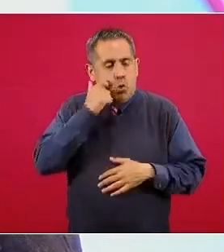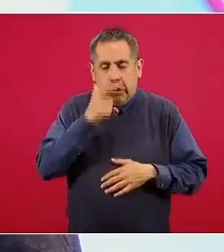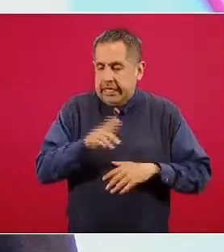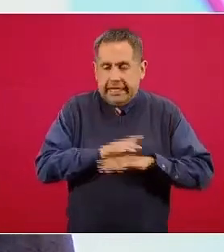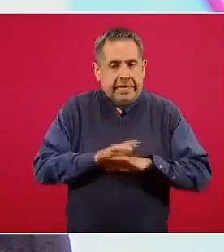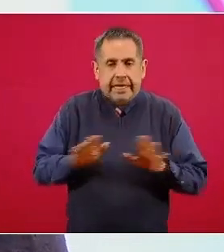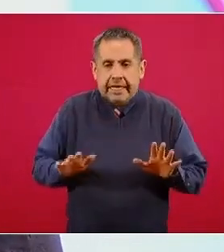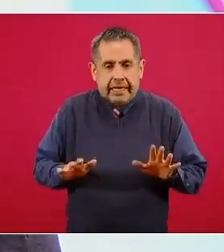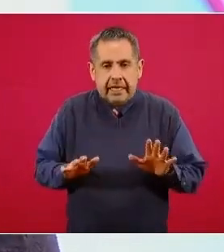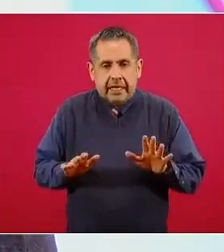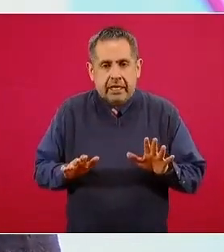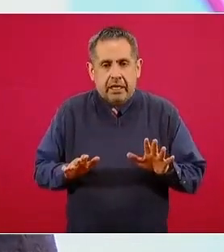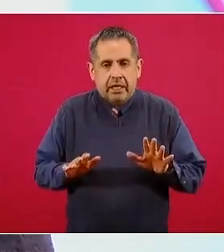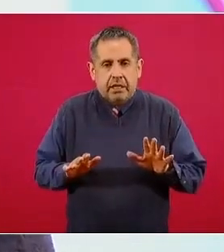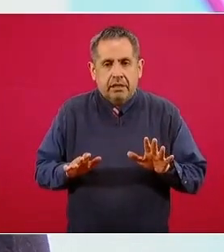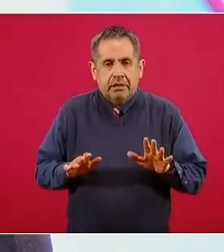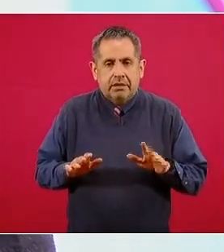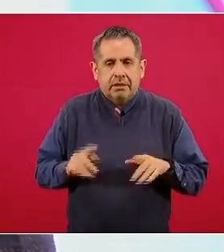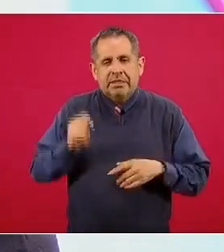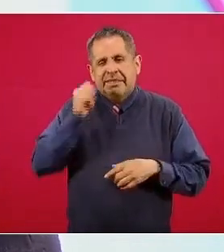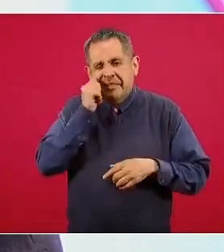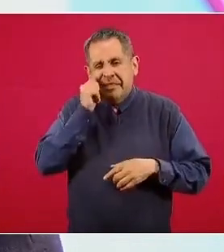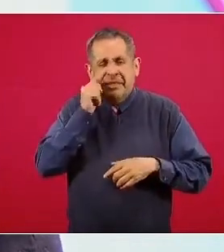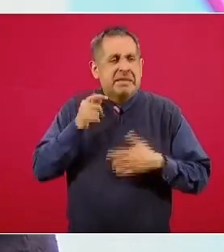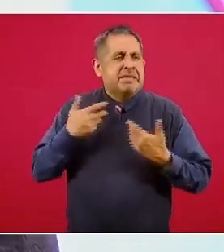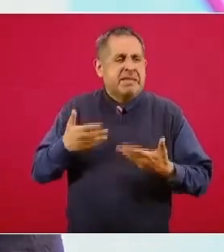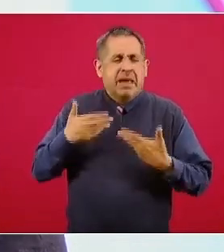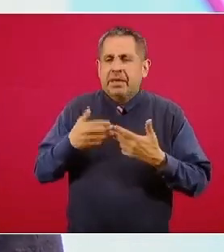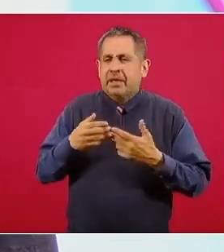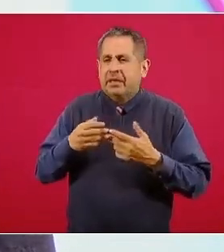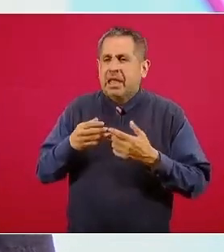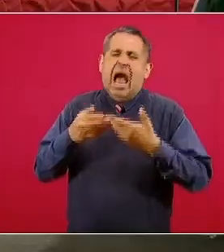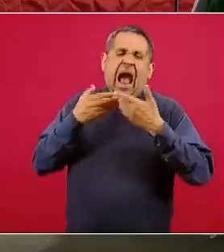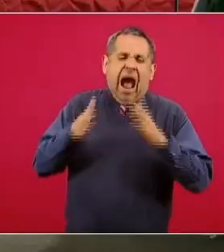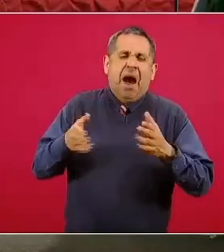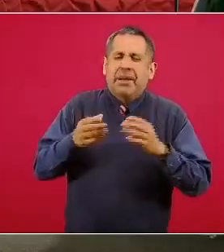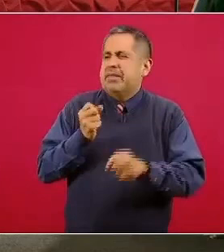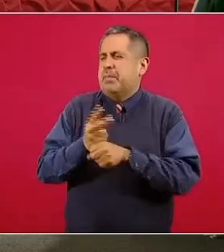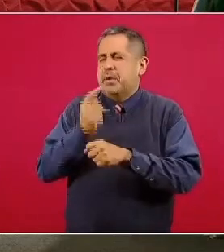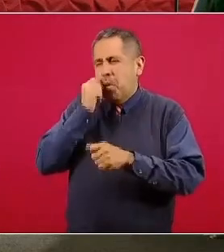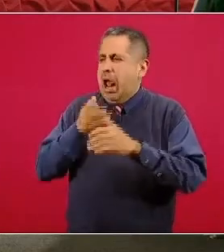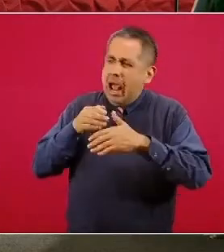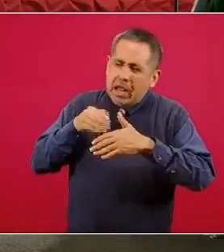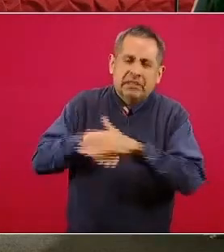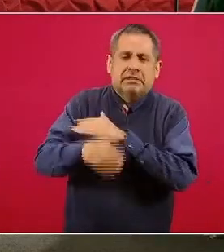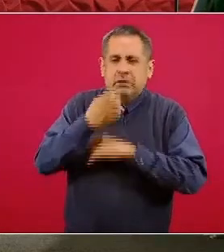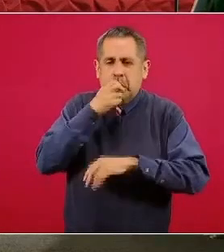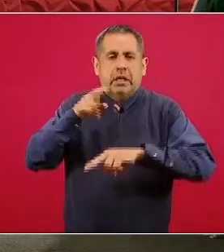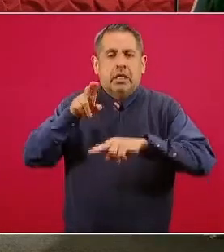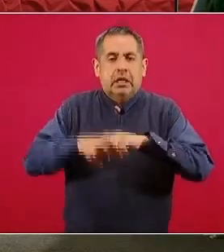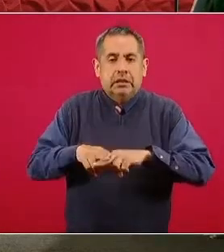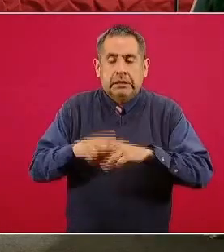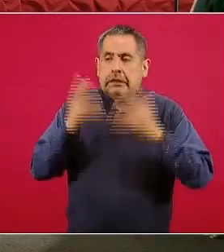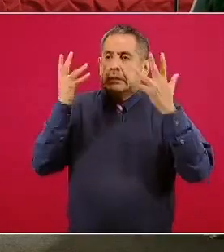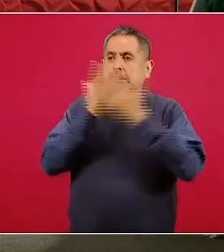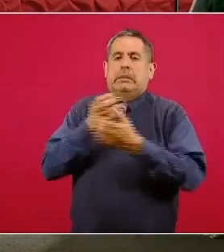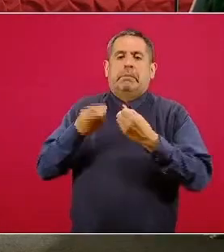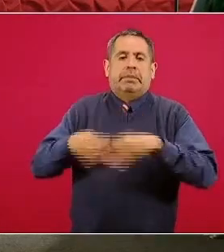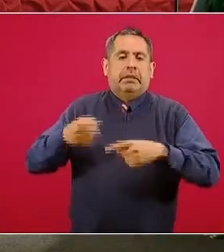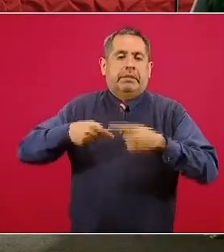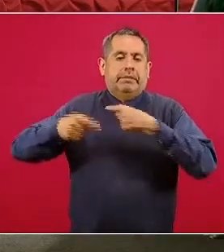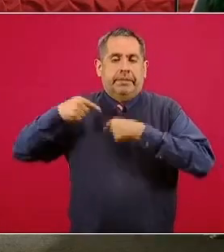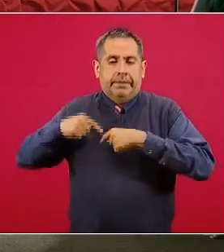quieren sacrificar el éxito por una apertura demasiado temprana. Escuchamos mucho y con